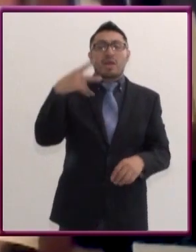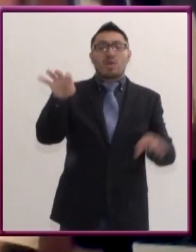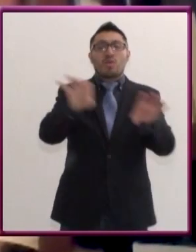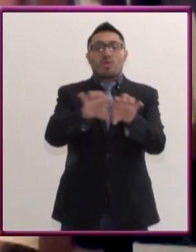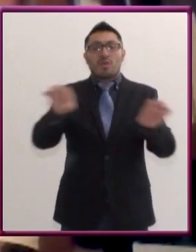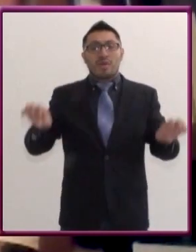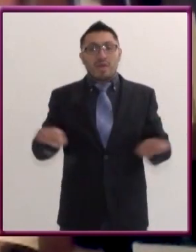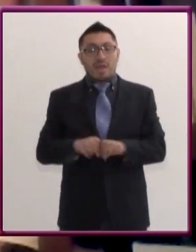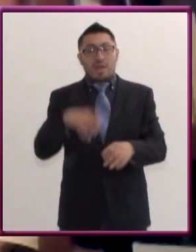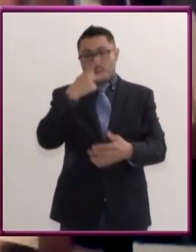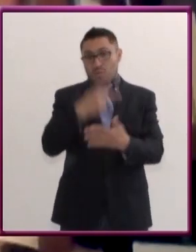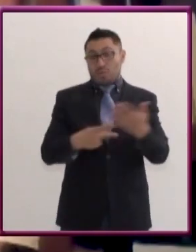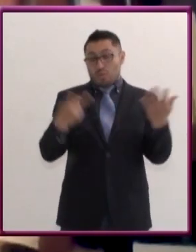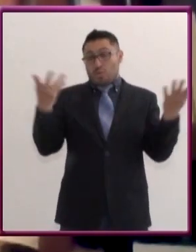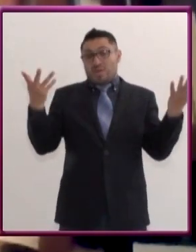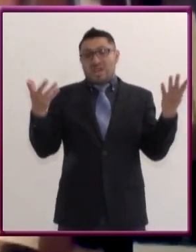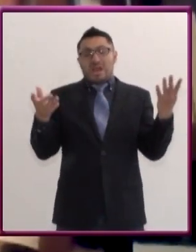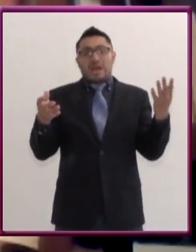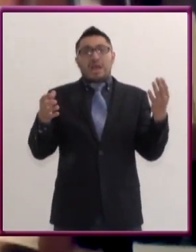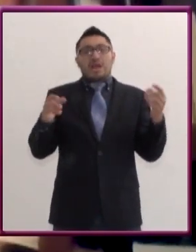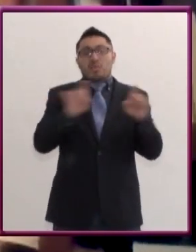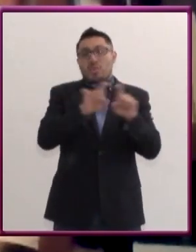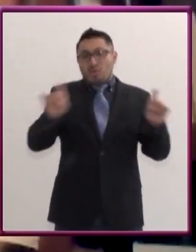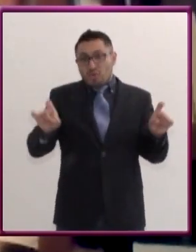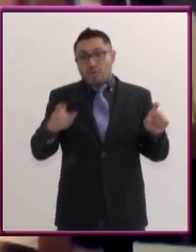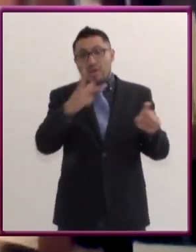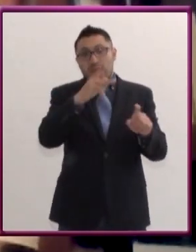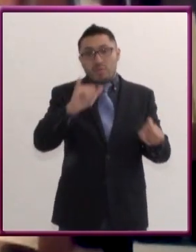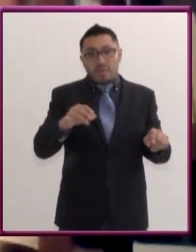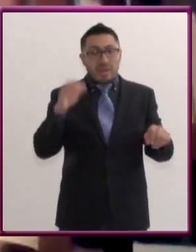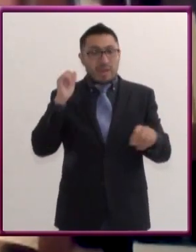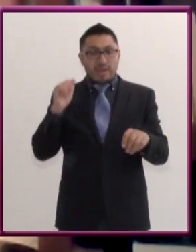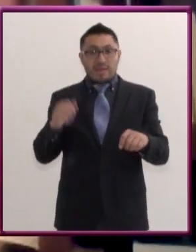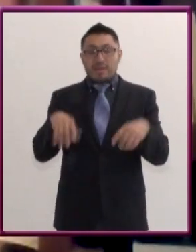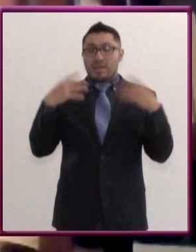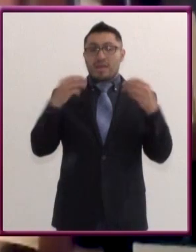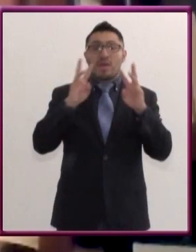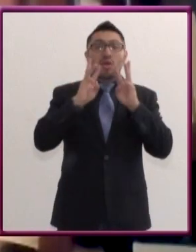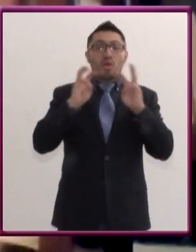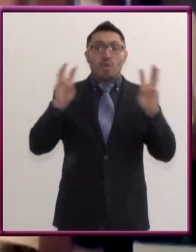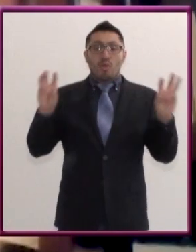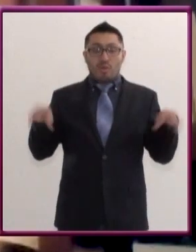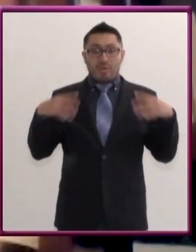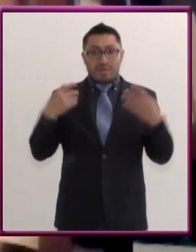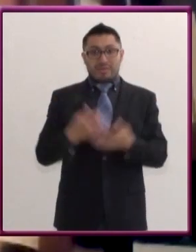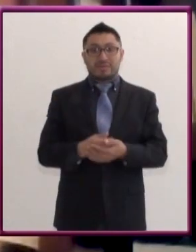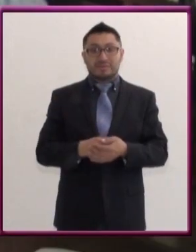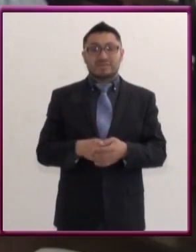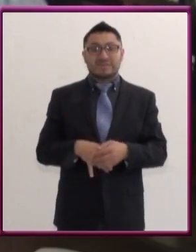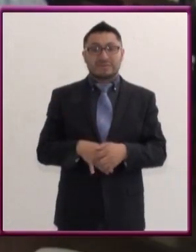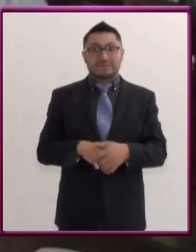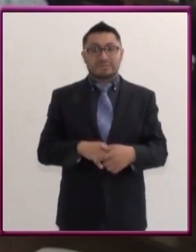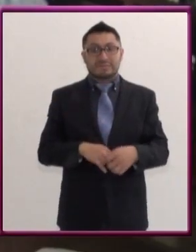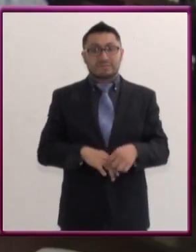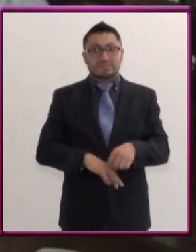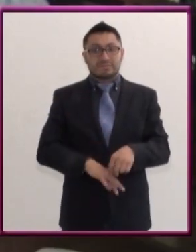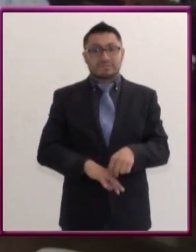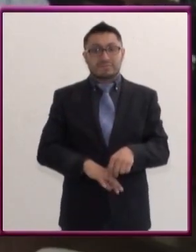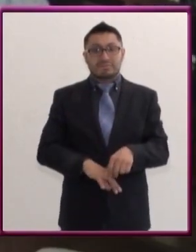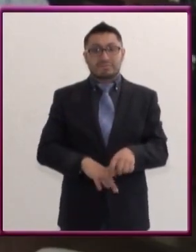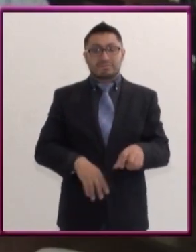sus equipos y sus programas y sus fórmulas. Y pi es un maravilloso pretexto.